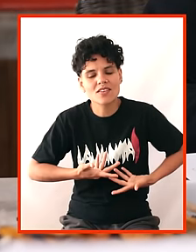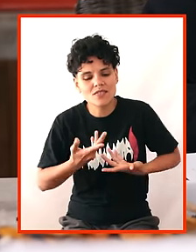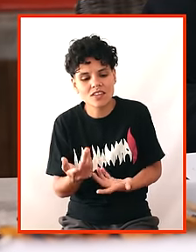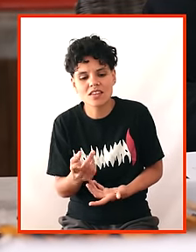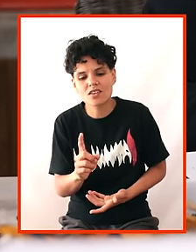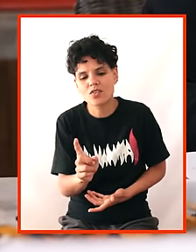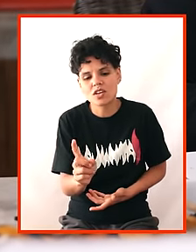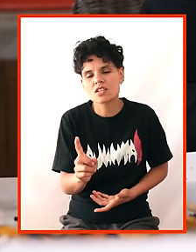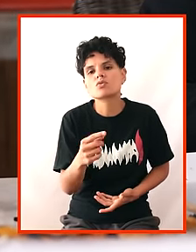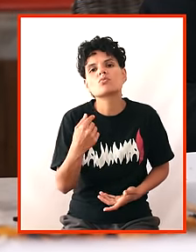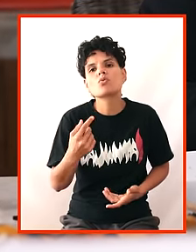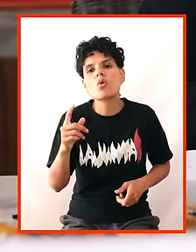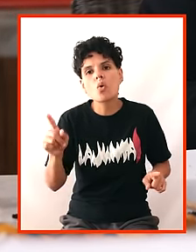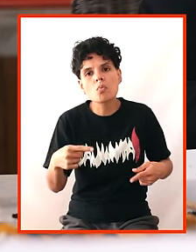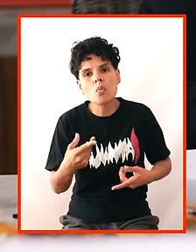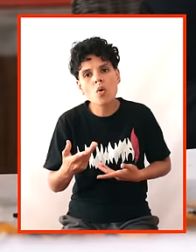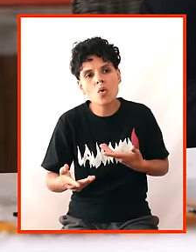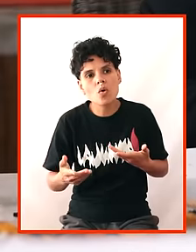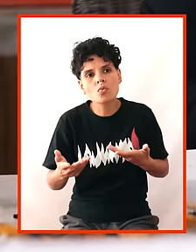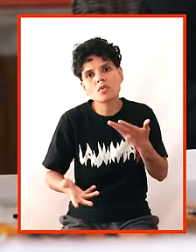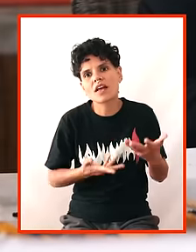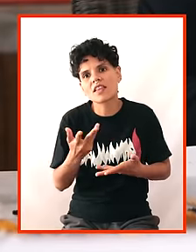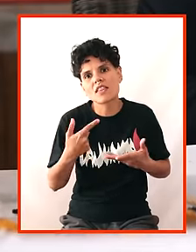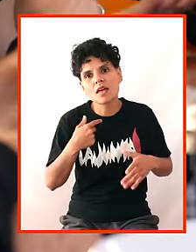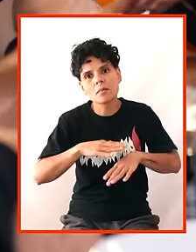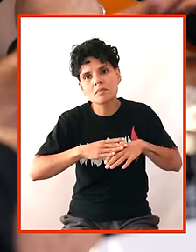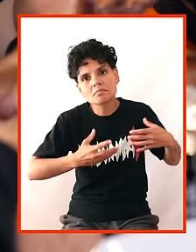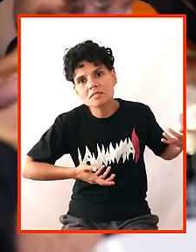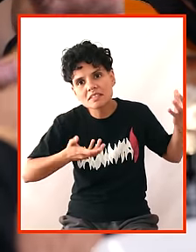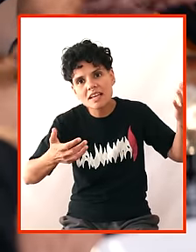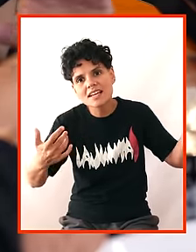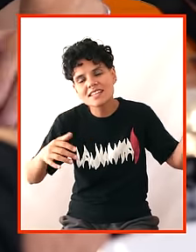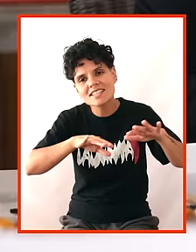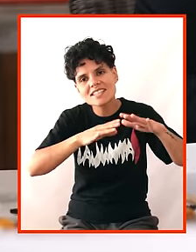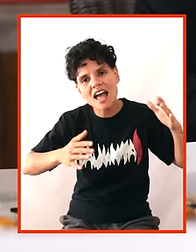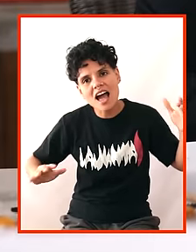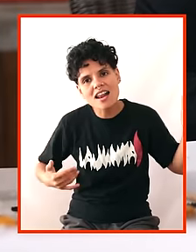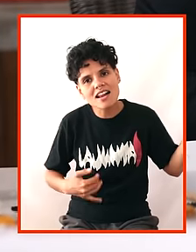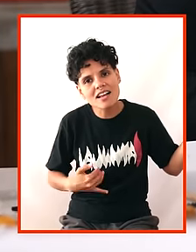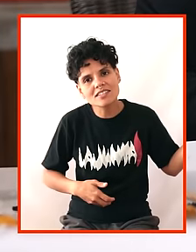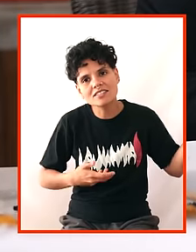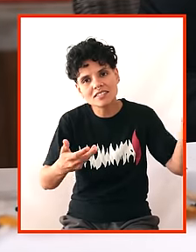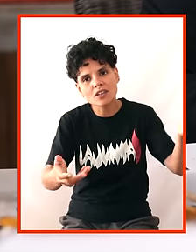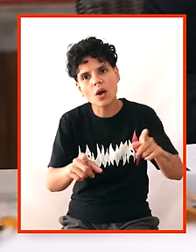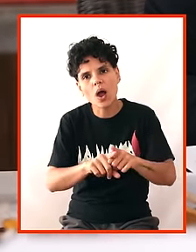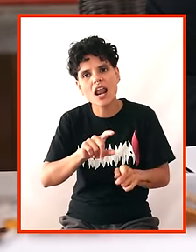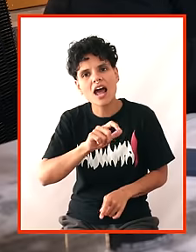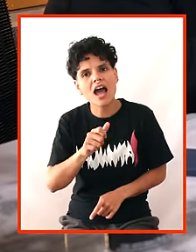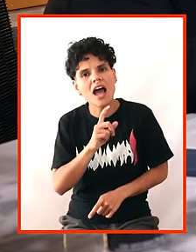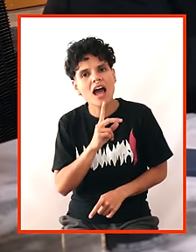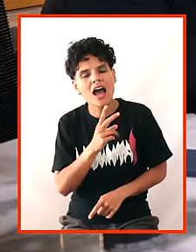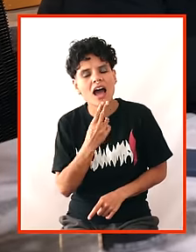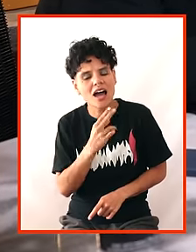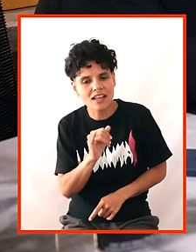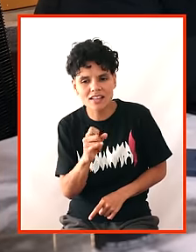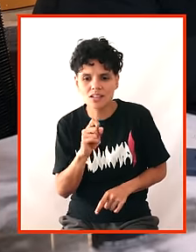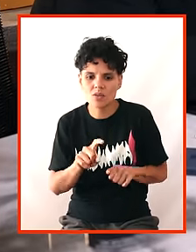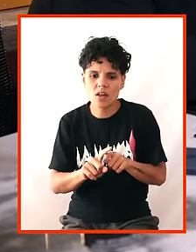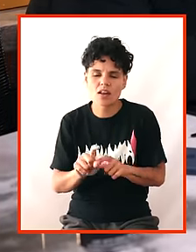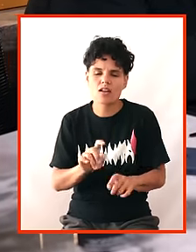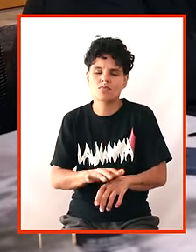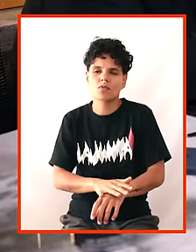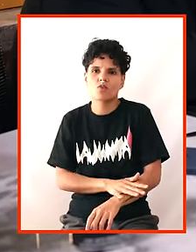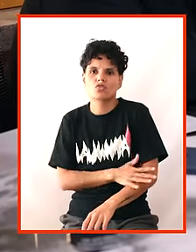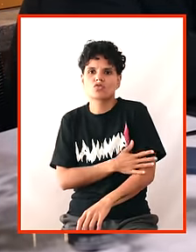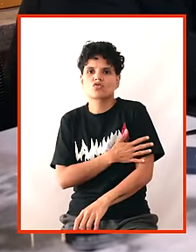guitarra, eso yo creo que tienen un valor aparte. Es lo que hicieron. Se cuecen aparte, y Gatti es uno de esos. El nivel de emoción que logra con las canciones no se logró